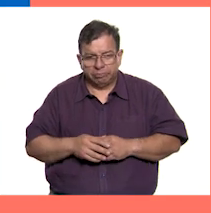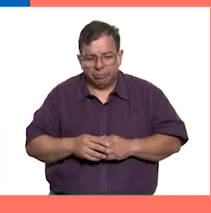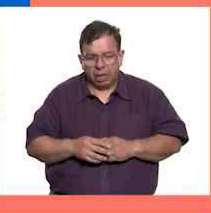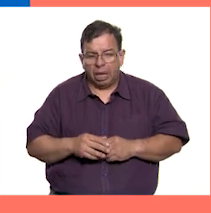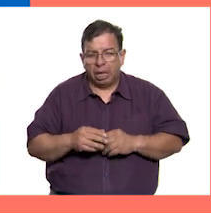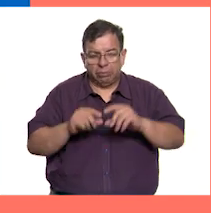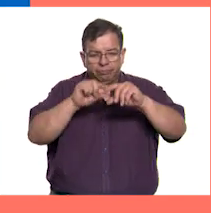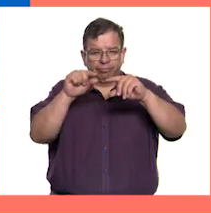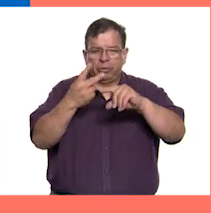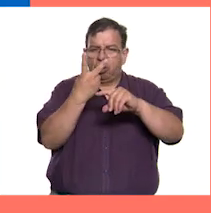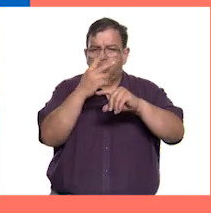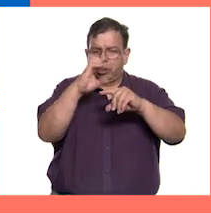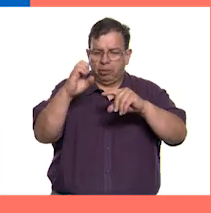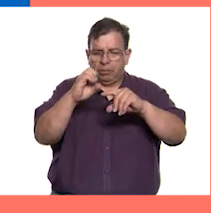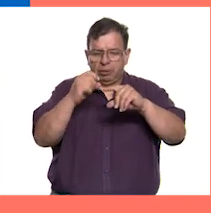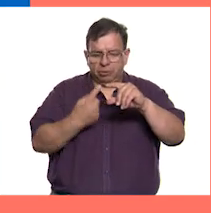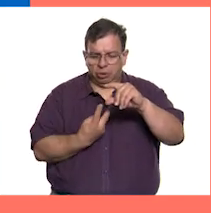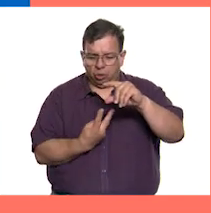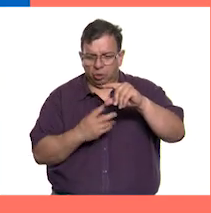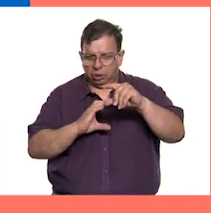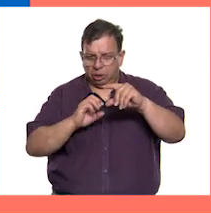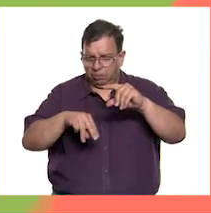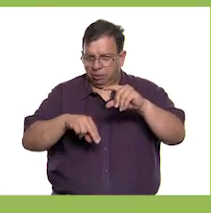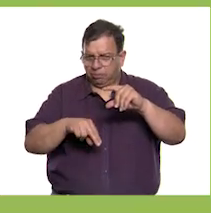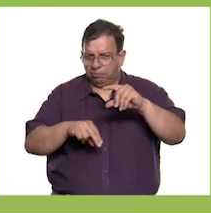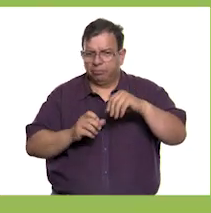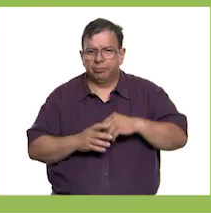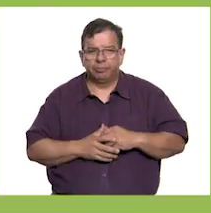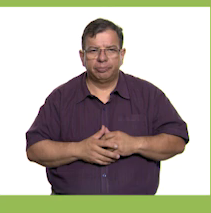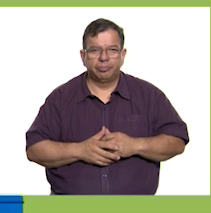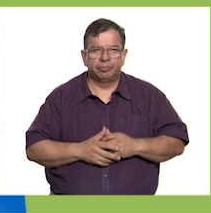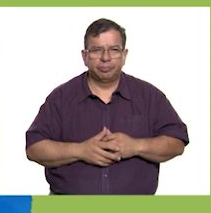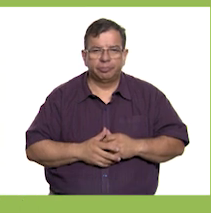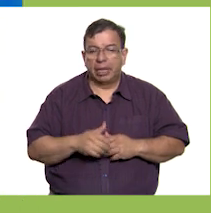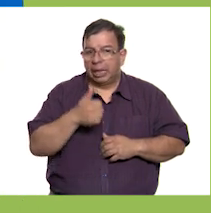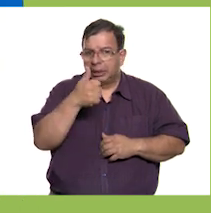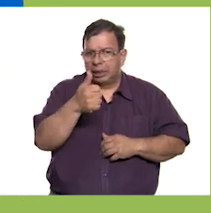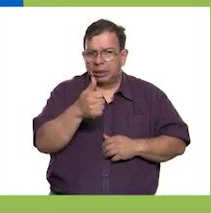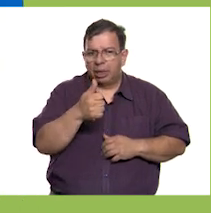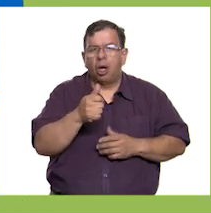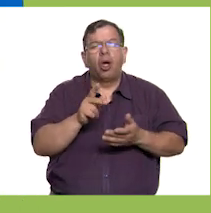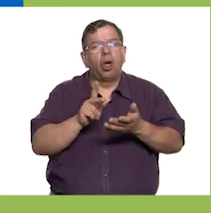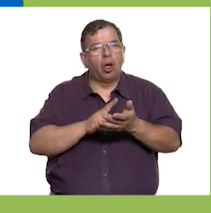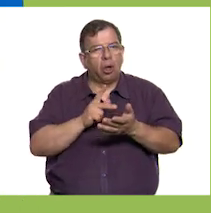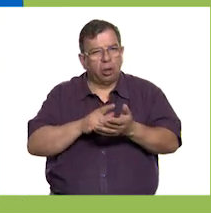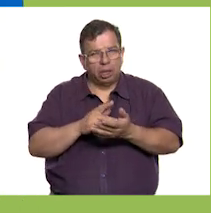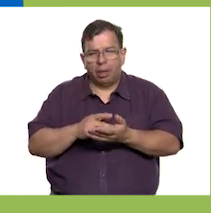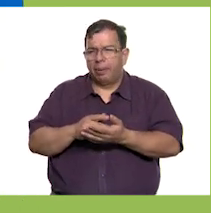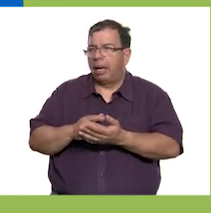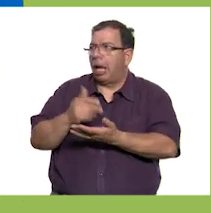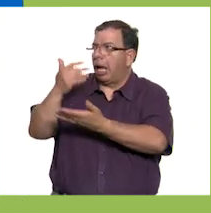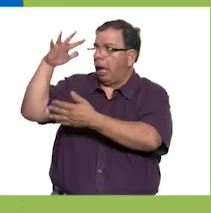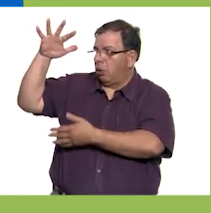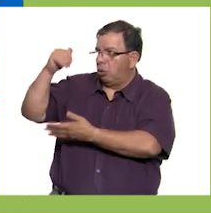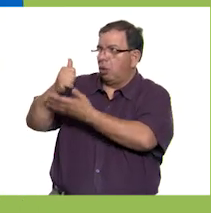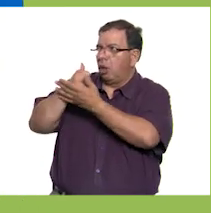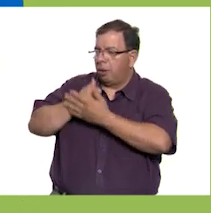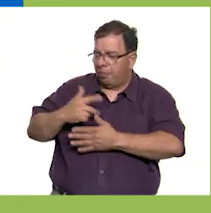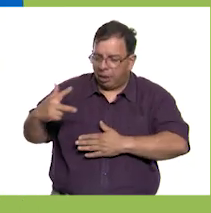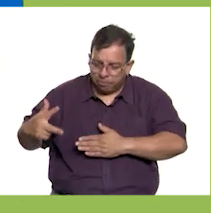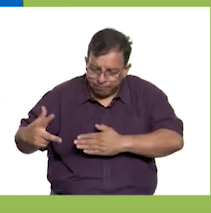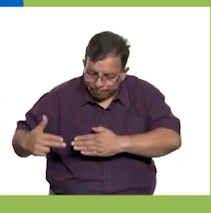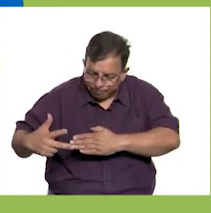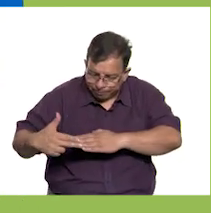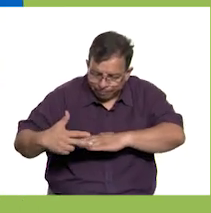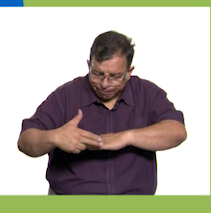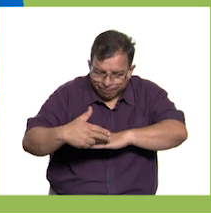2 centímetros de alto arriba y abajo. 6. Nuevamente pide ayuda a un adulto para recortar